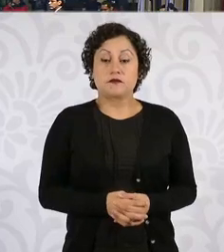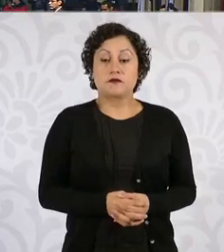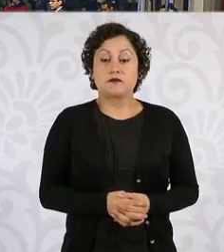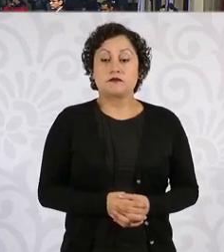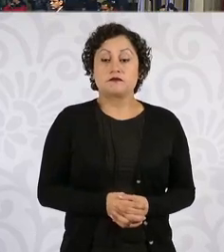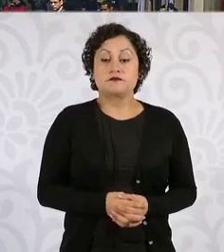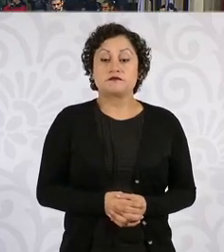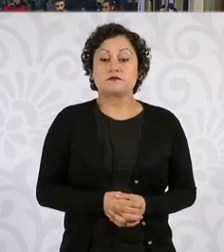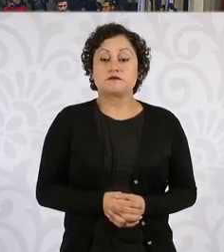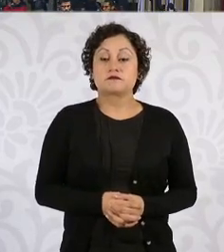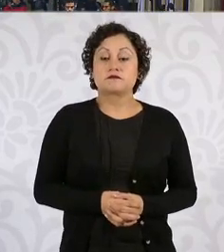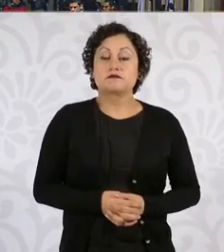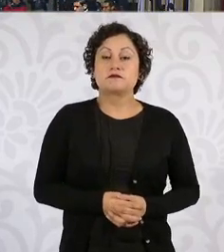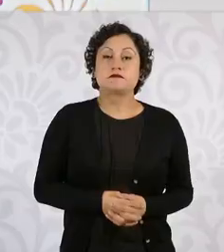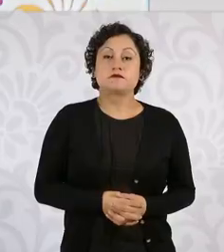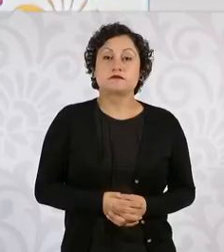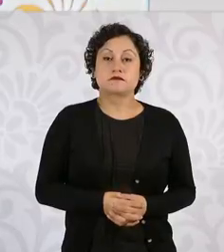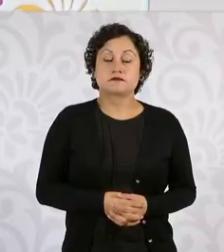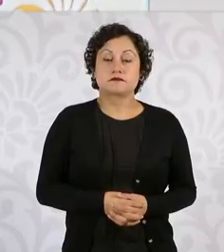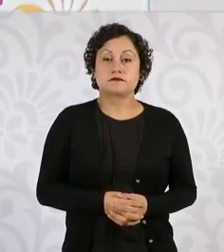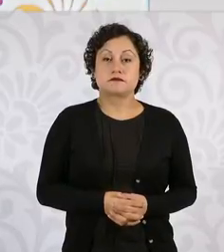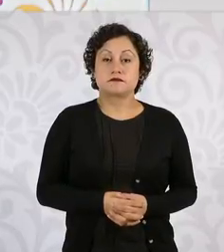también con... Sí, el...